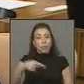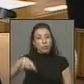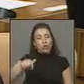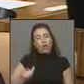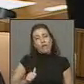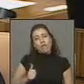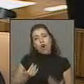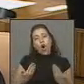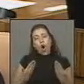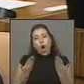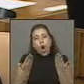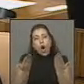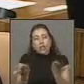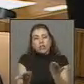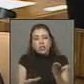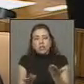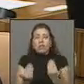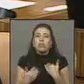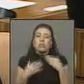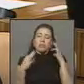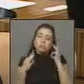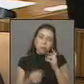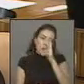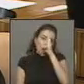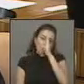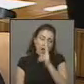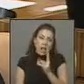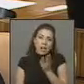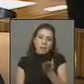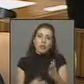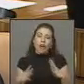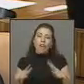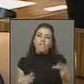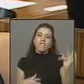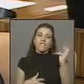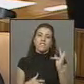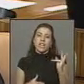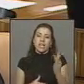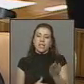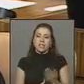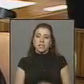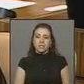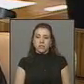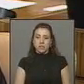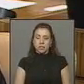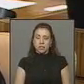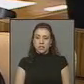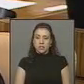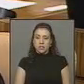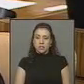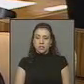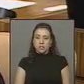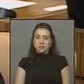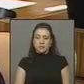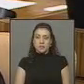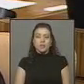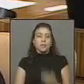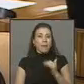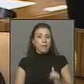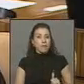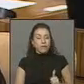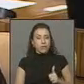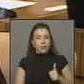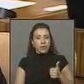vocación de servicio, mis más sinceros respetos y felicitaciones. Y como siempre, voluntarios...